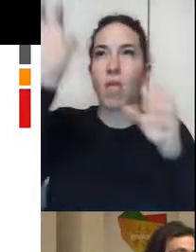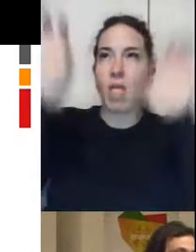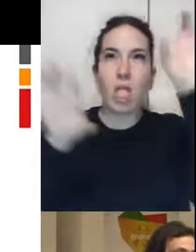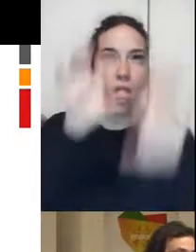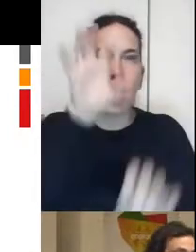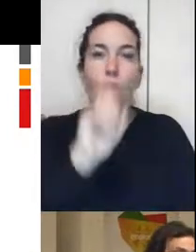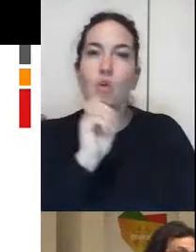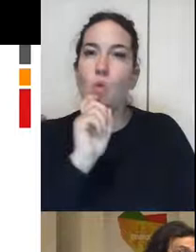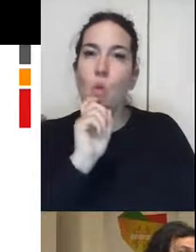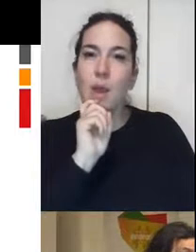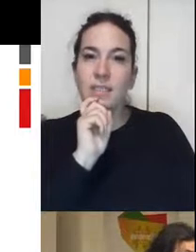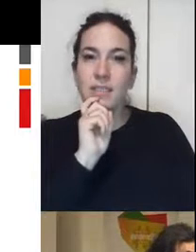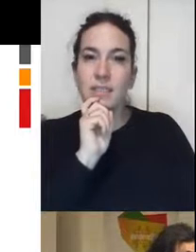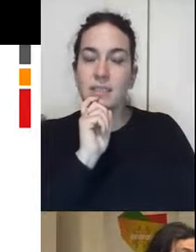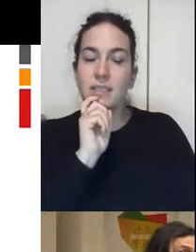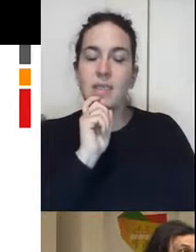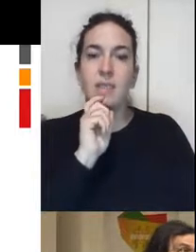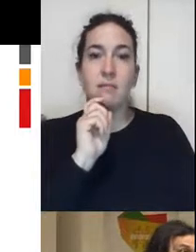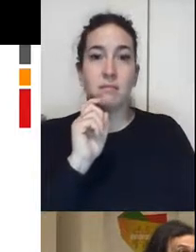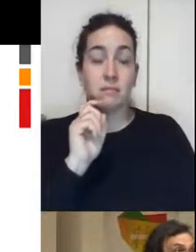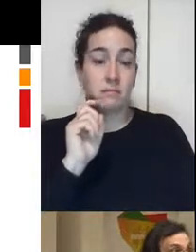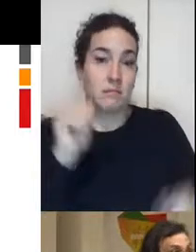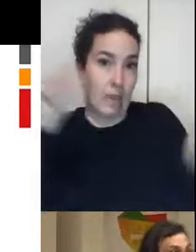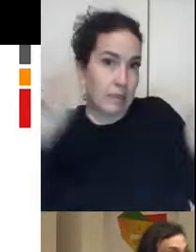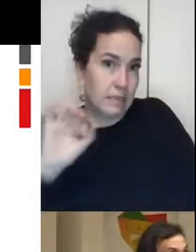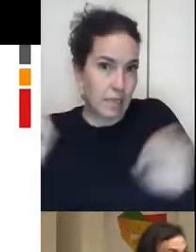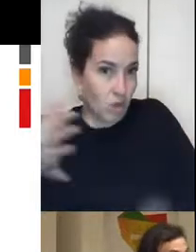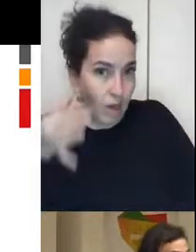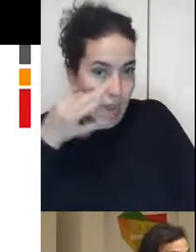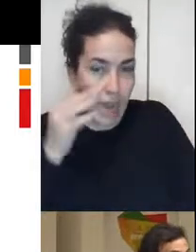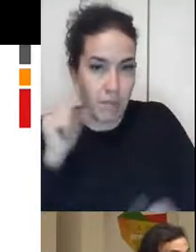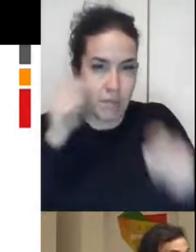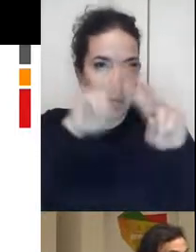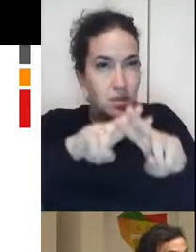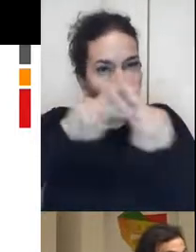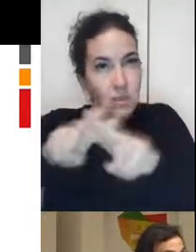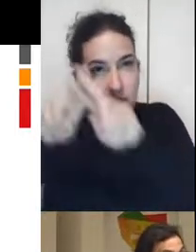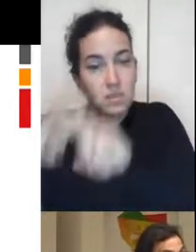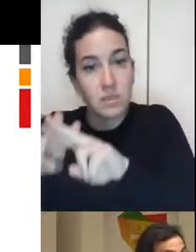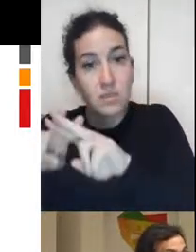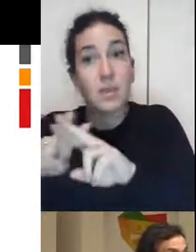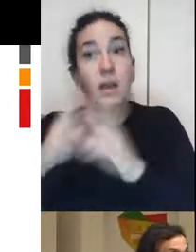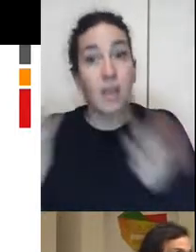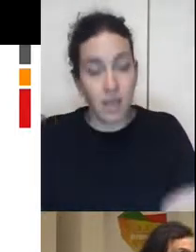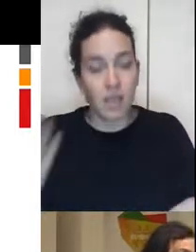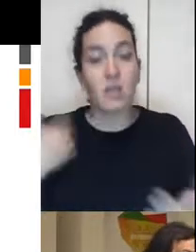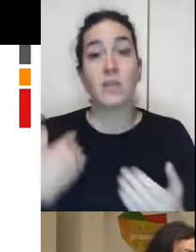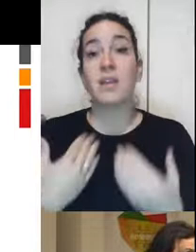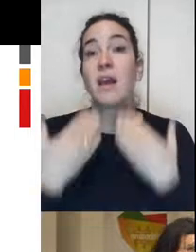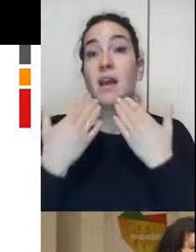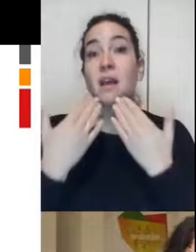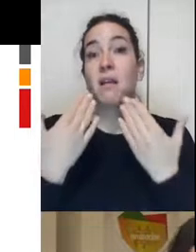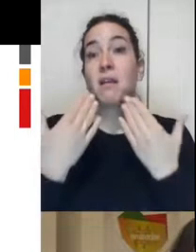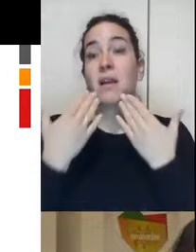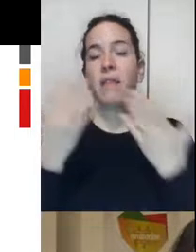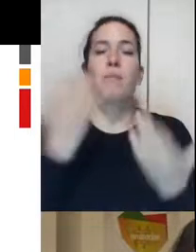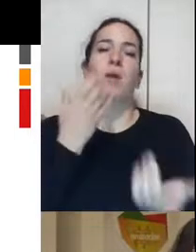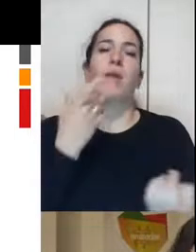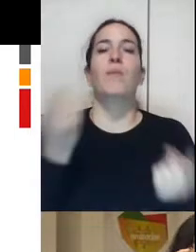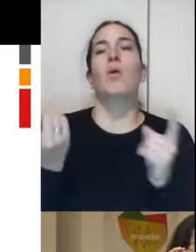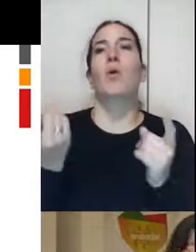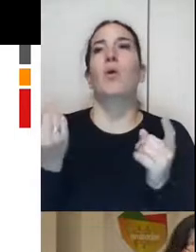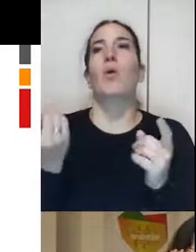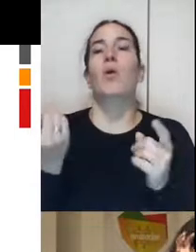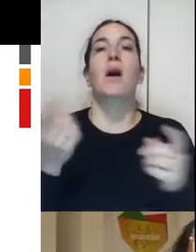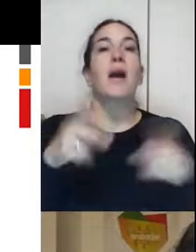de los carteles de teatro reales y que llega un momento en el que ellos mismos, a través de herramientas de retoque fotográfico digital como